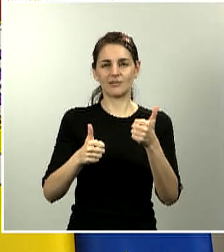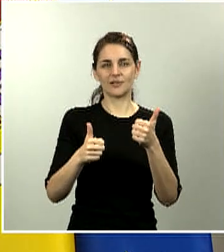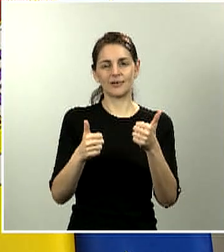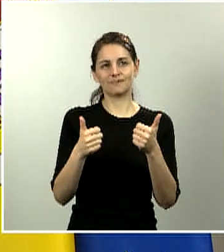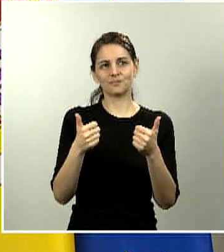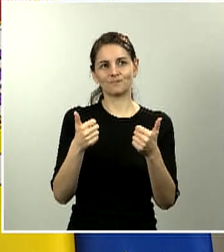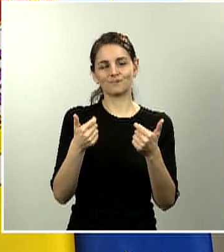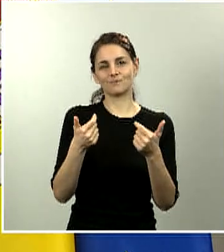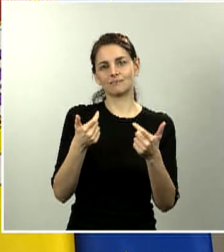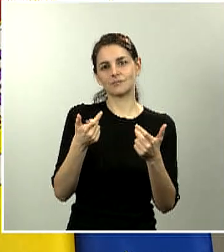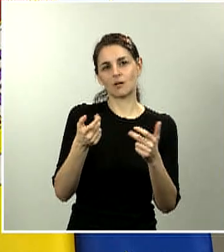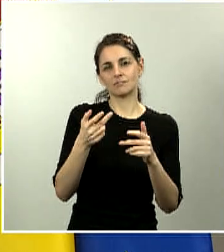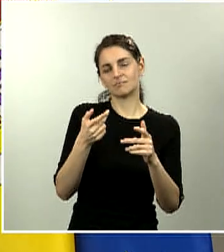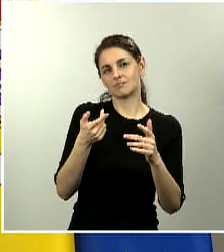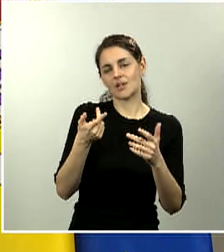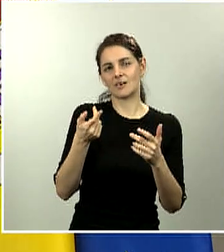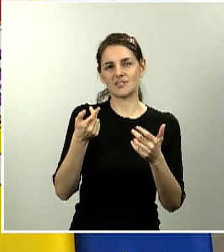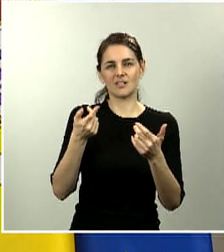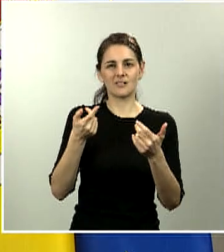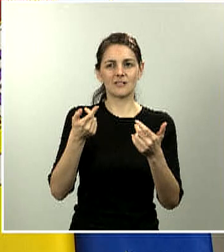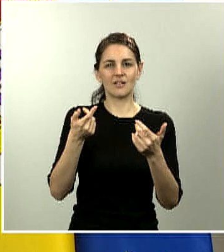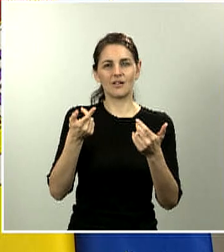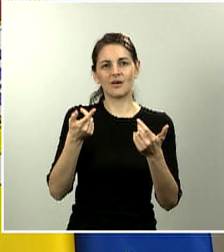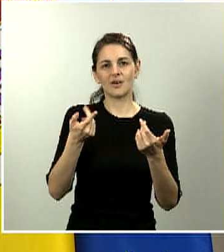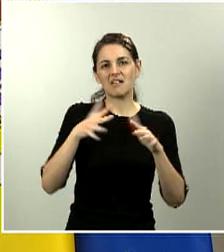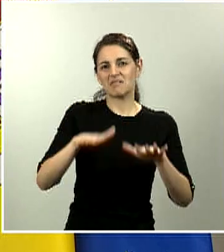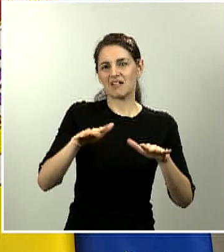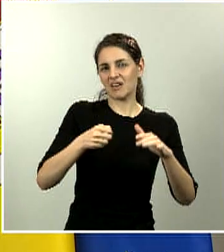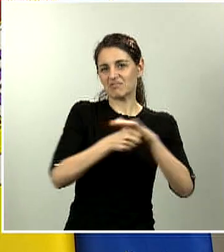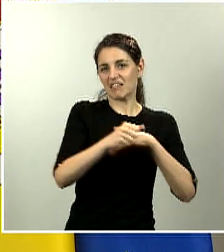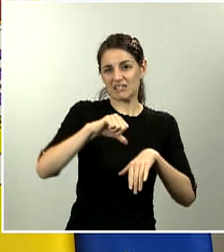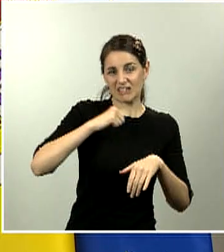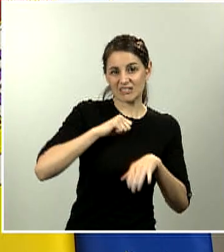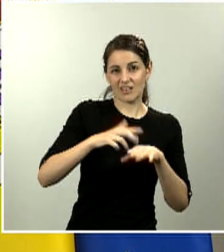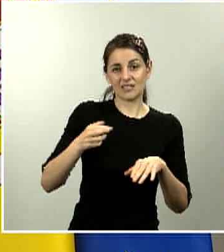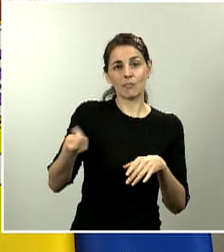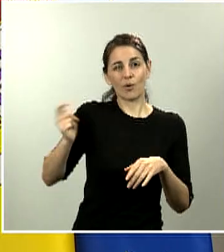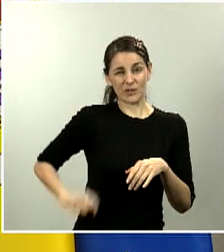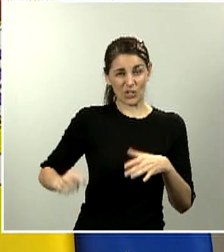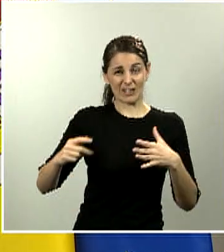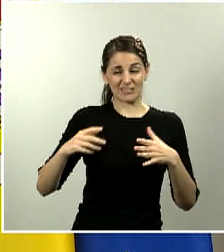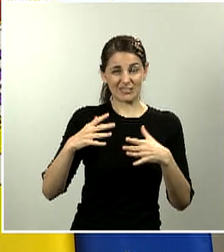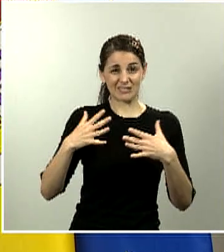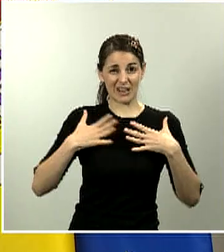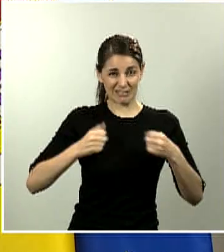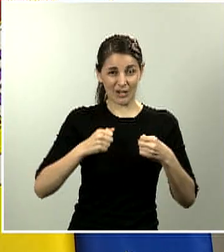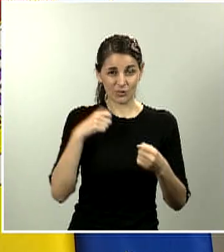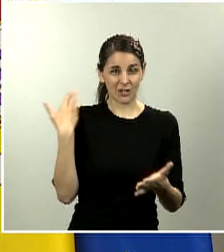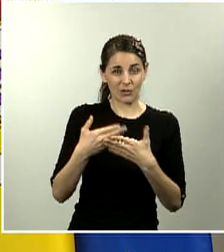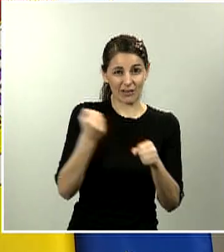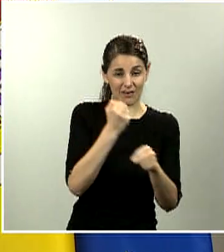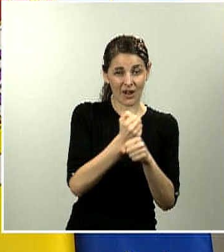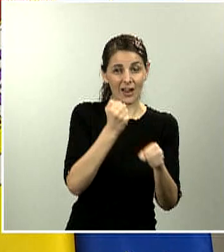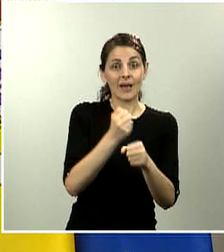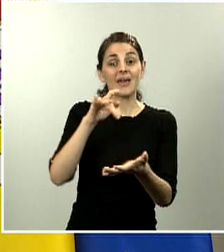profesionales que están haciendo la formación sanitaria especializada, como también el 28 de mayo, la fecha máxima, la